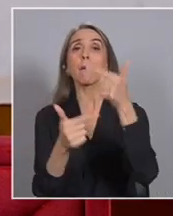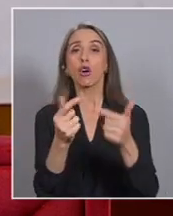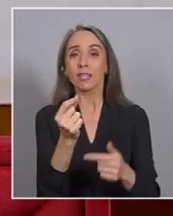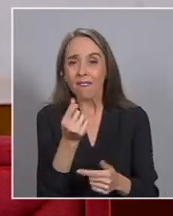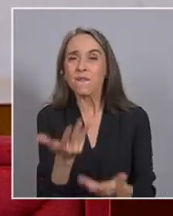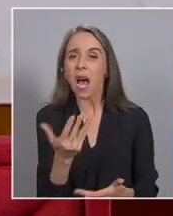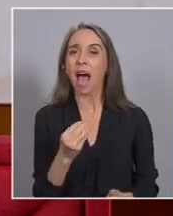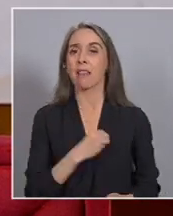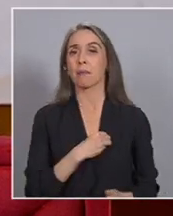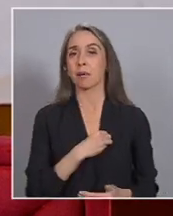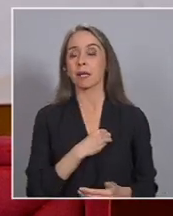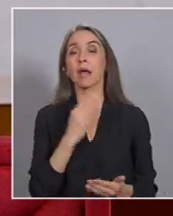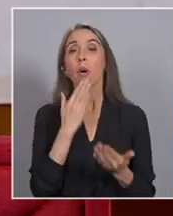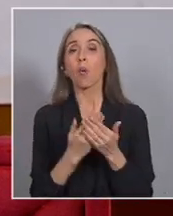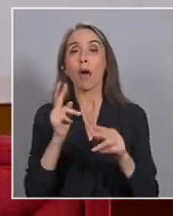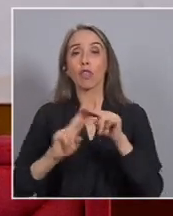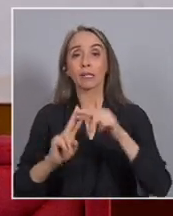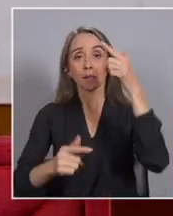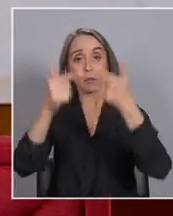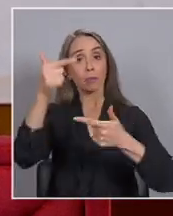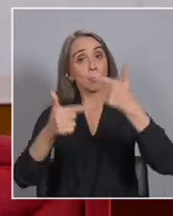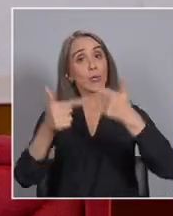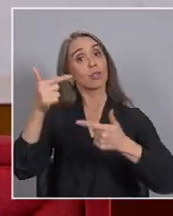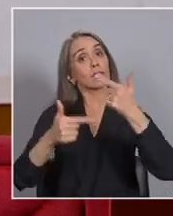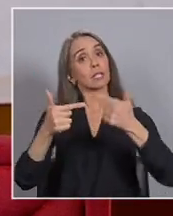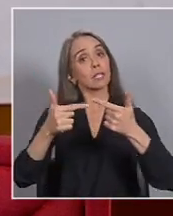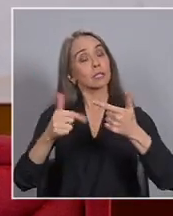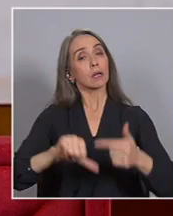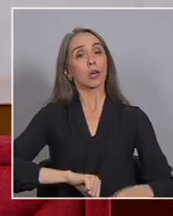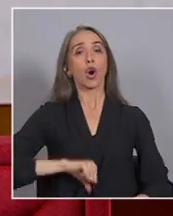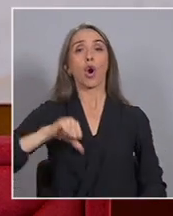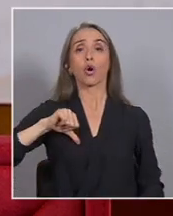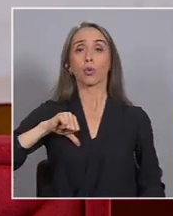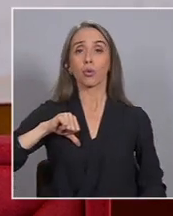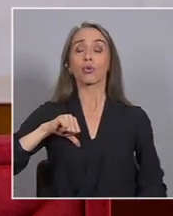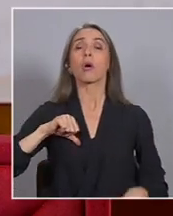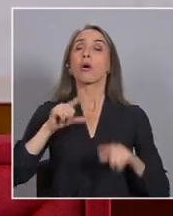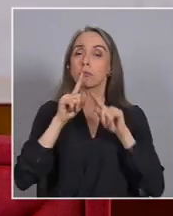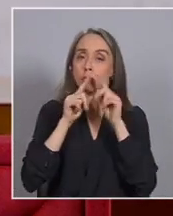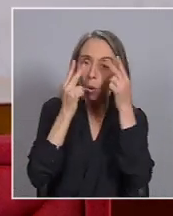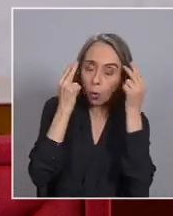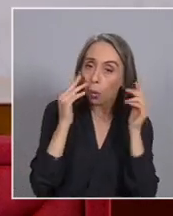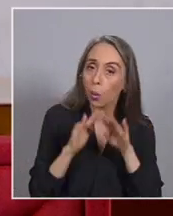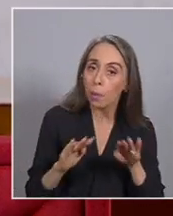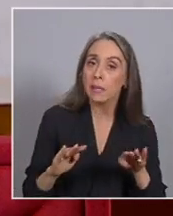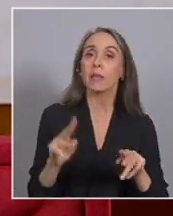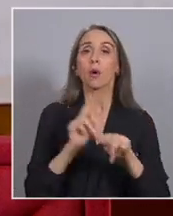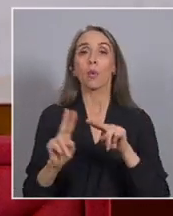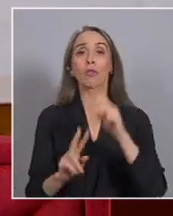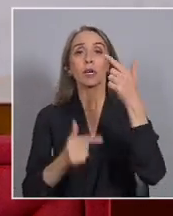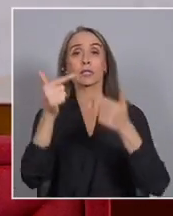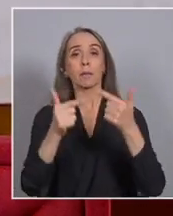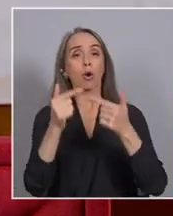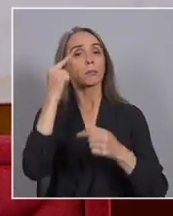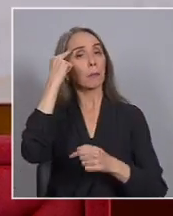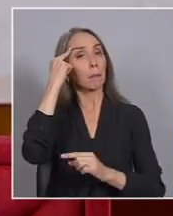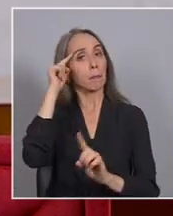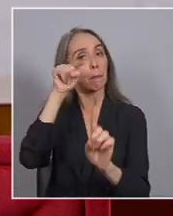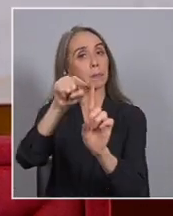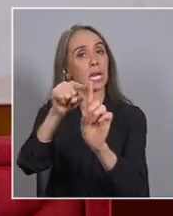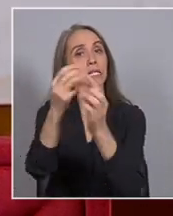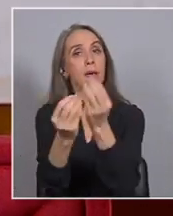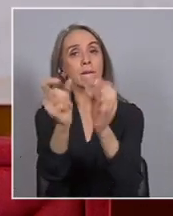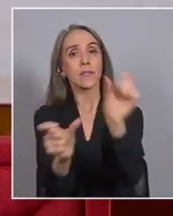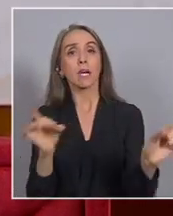la pena. Y cuando se hace con orgullo, cuando se hace con humildad, cuando se hace pensando en el bien